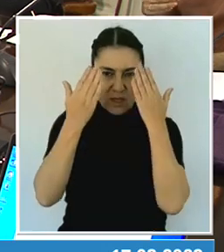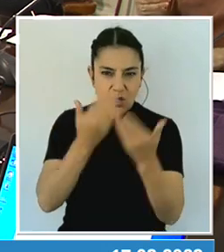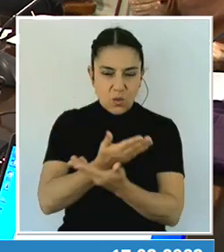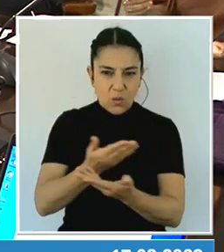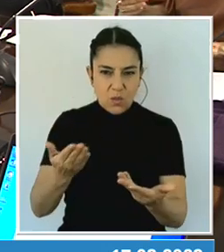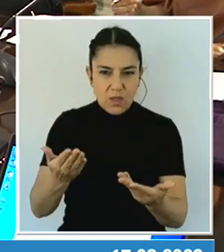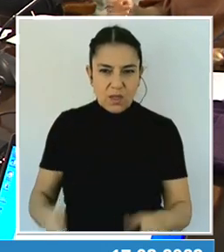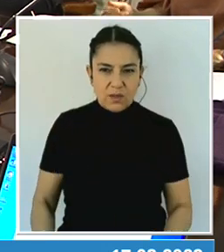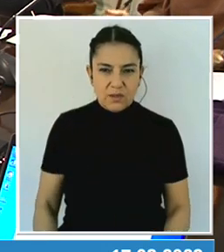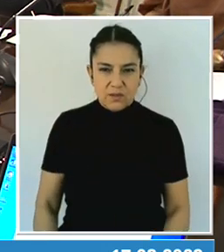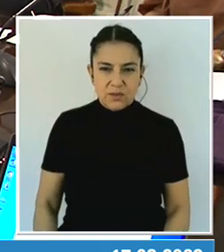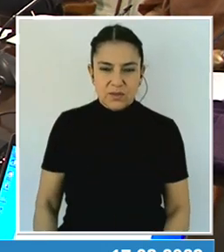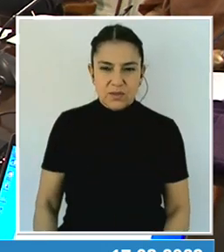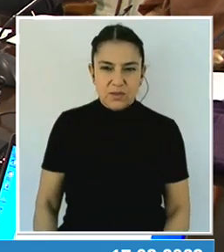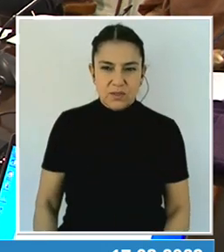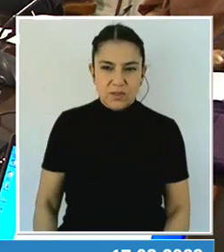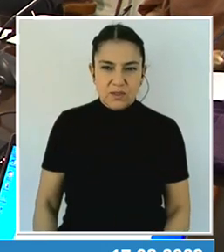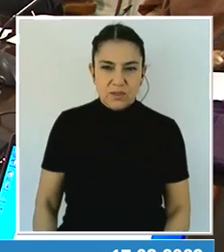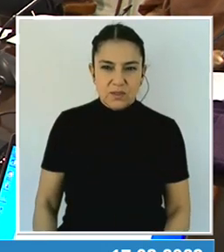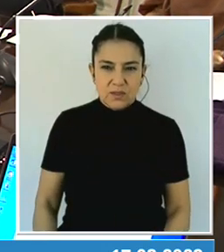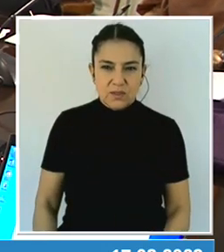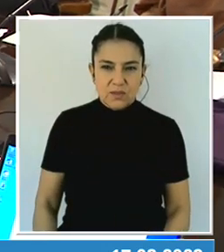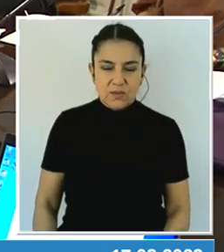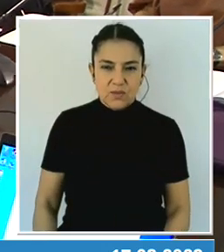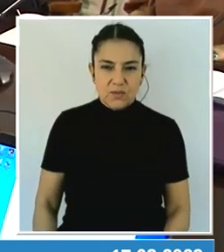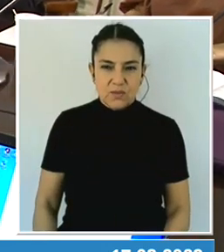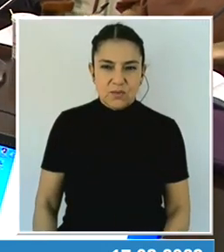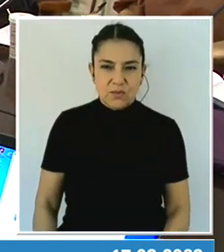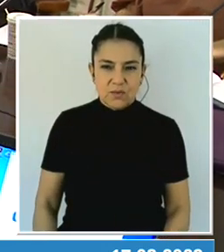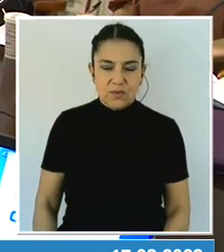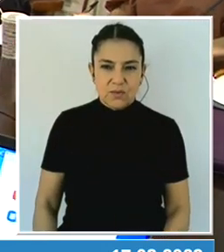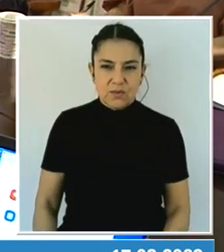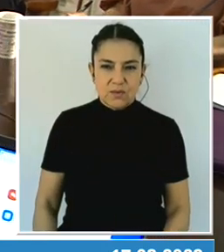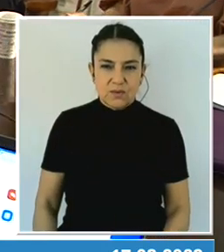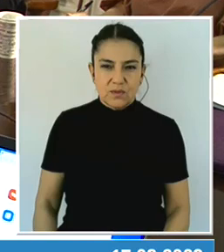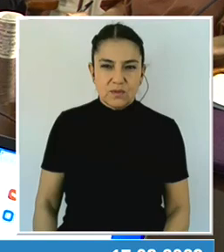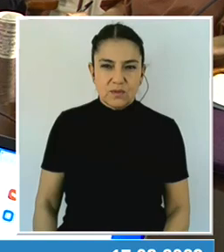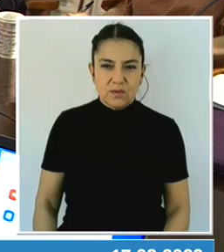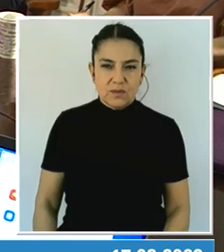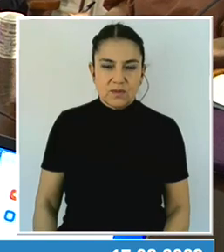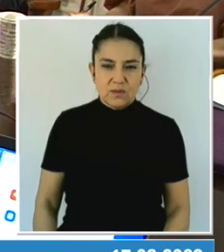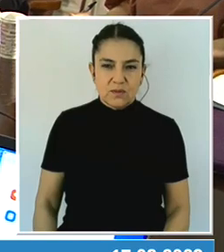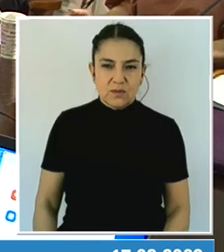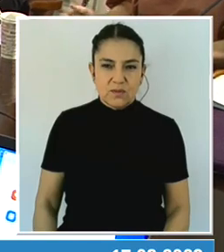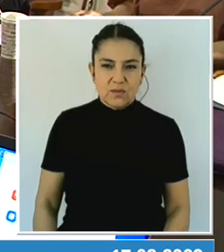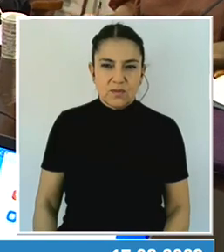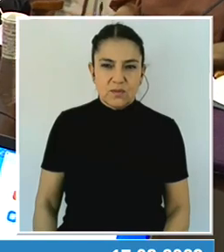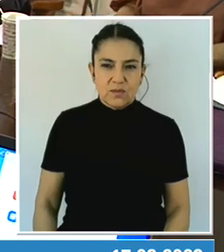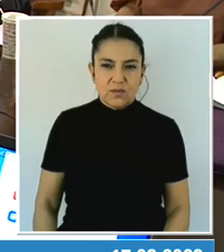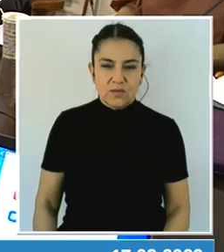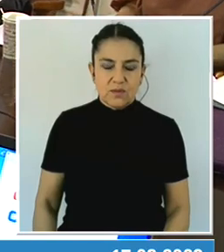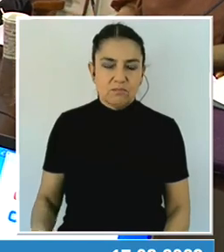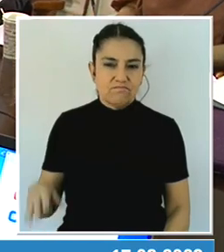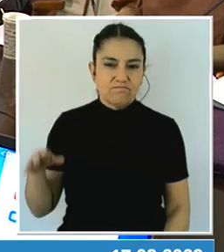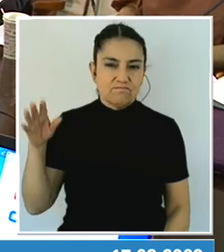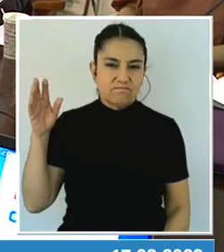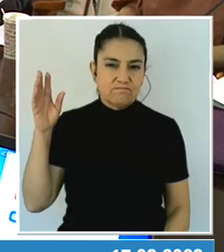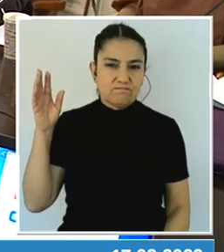y reconocer la labor de las niñas que mencionaba, ¿no? Que viven en este proceso,